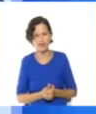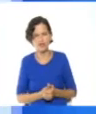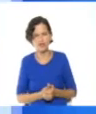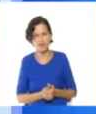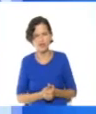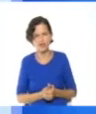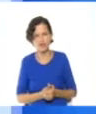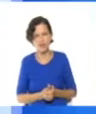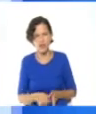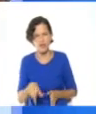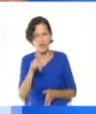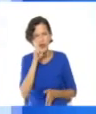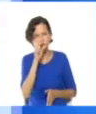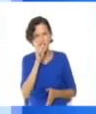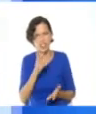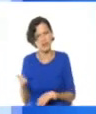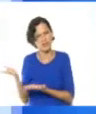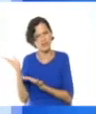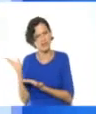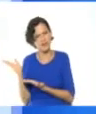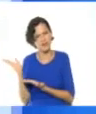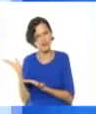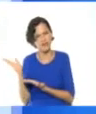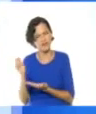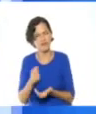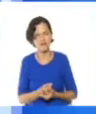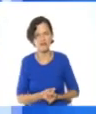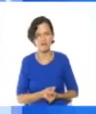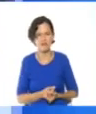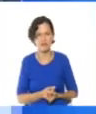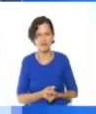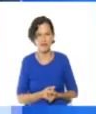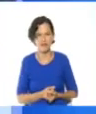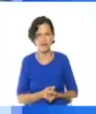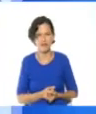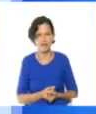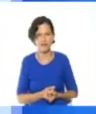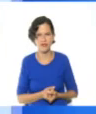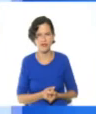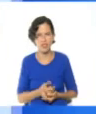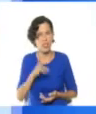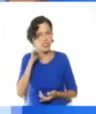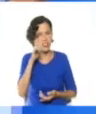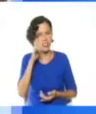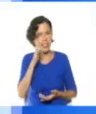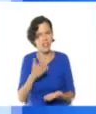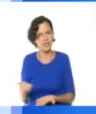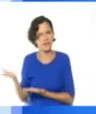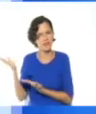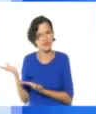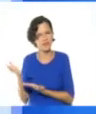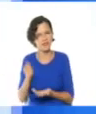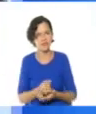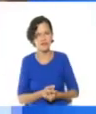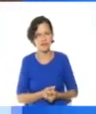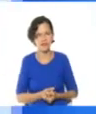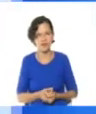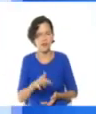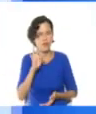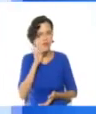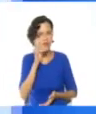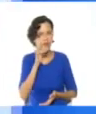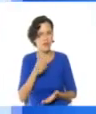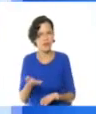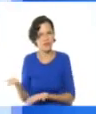plataforma 2.0. Por Twitter pueden seguirnos como Vive TV Oficial 1, por Instagram como Vive TV Oficial, por